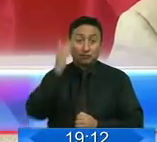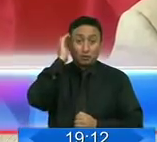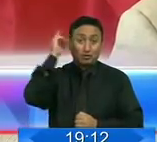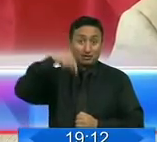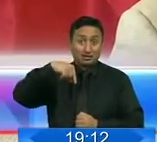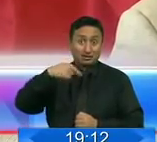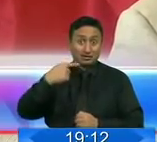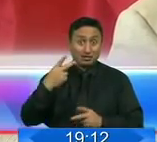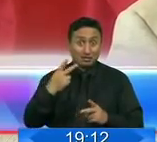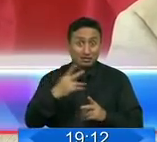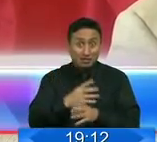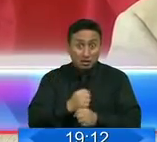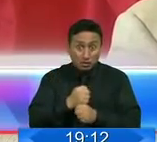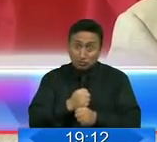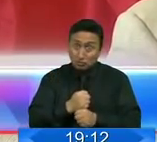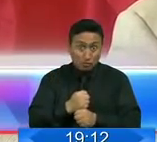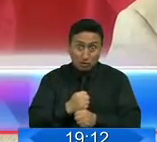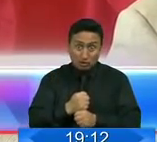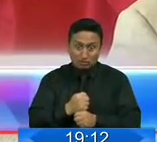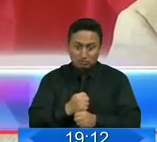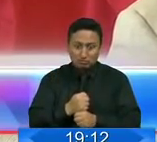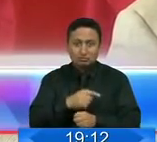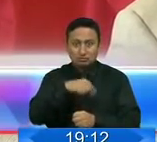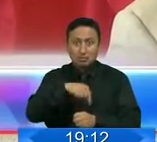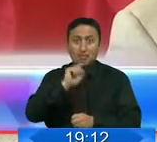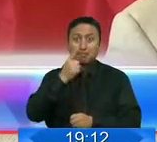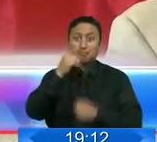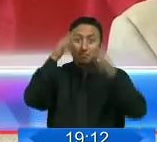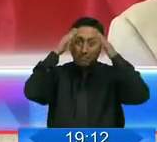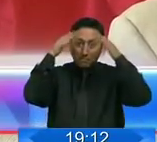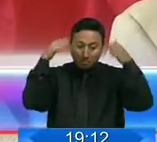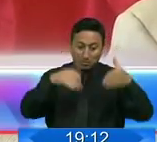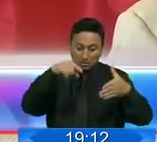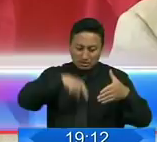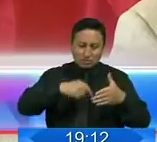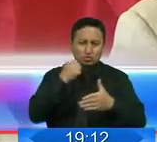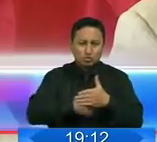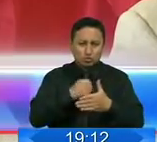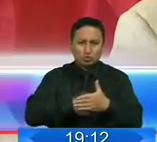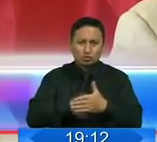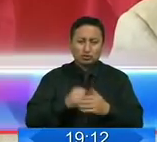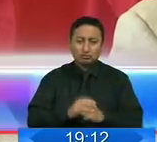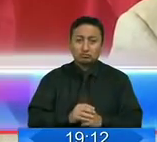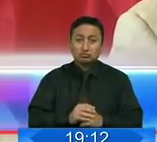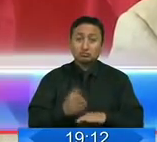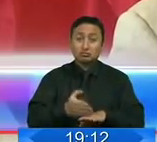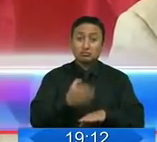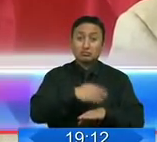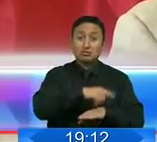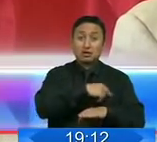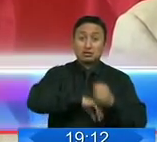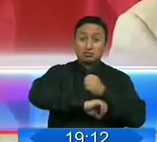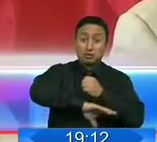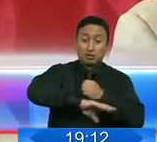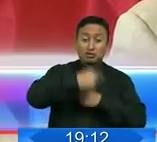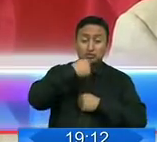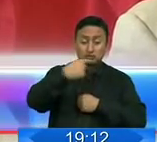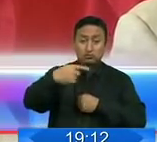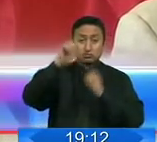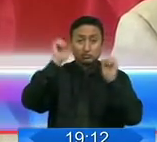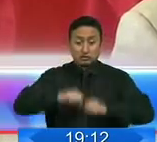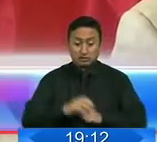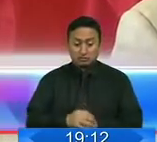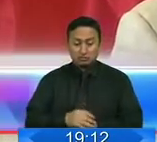ser uno de nuestros principales banderas de lucha, como lo habíamos proyectado en la campaña y que lo vamos a